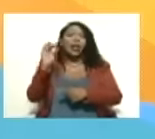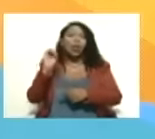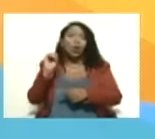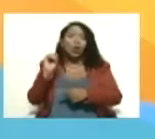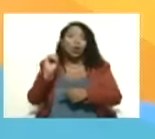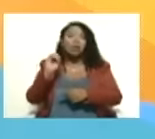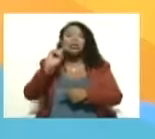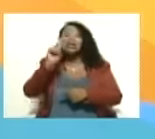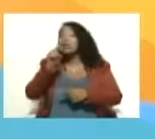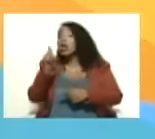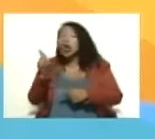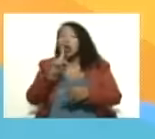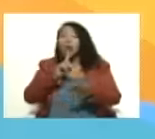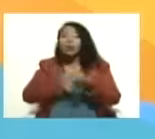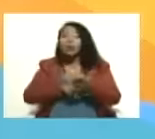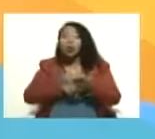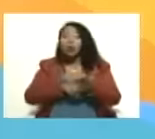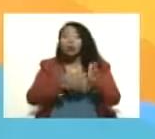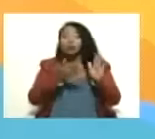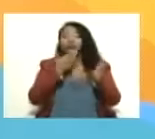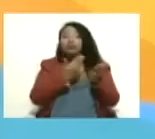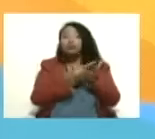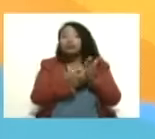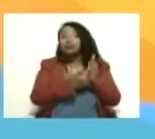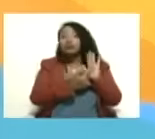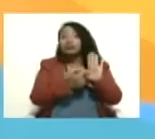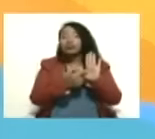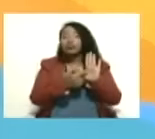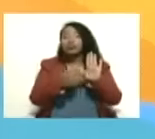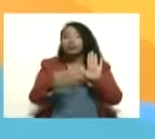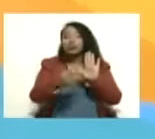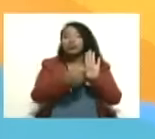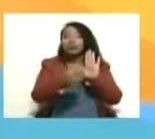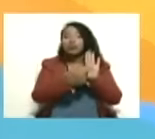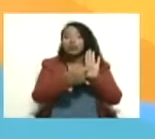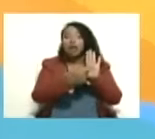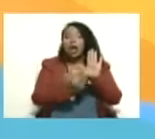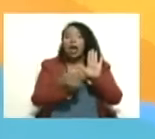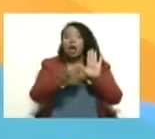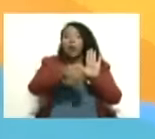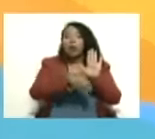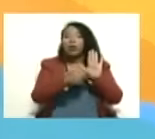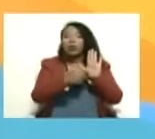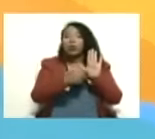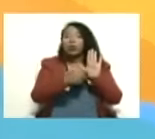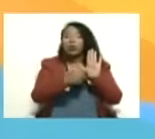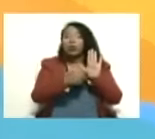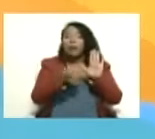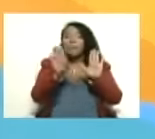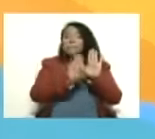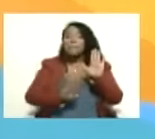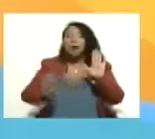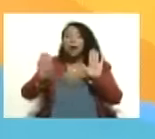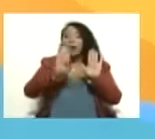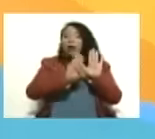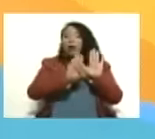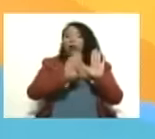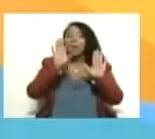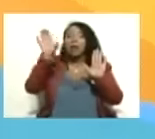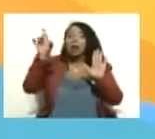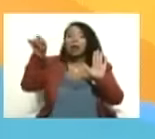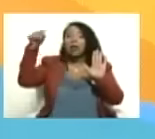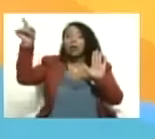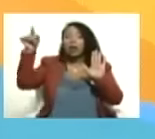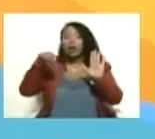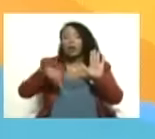no se están cumpliendo los postulados que están establecidos allí en el llamado acuerdo de Barbados y es por